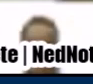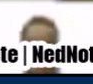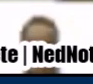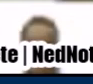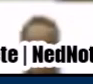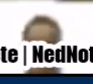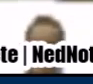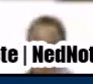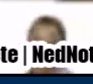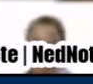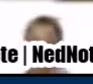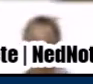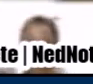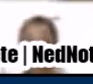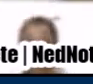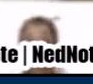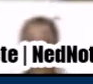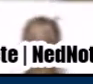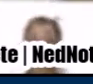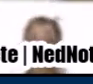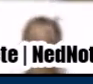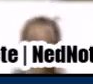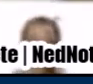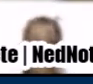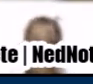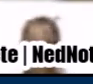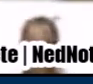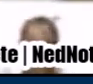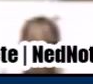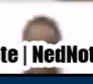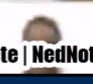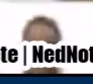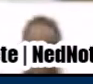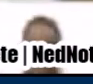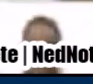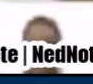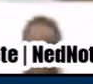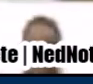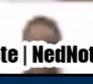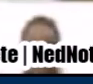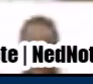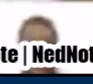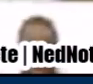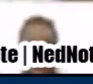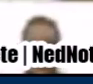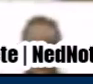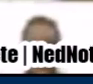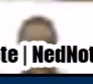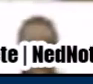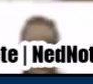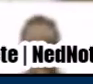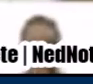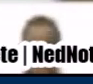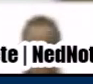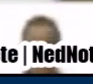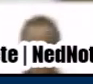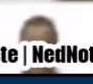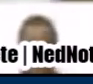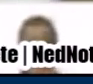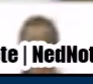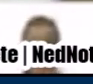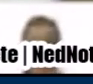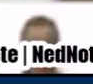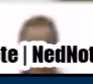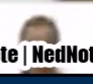miren, y hemos dado pruebas concretas, fehacientes de nuestra intención de lograr, a través de las